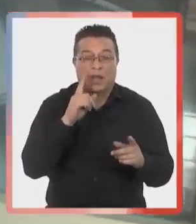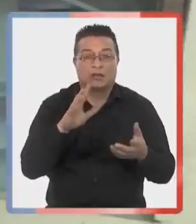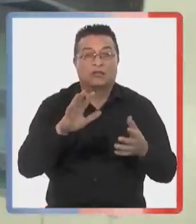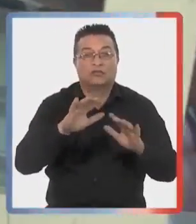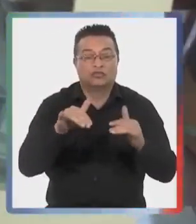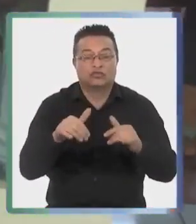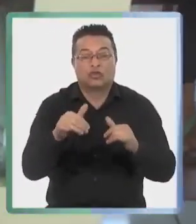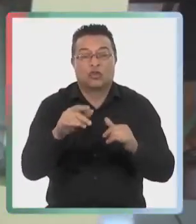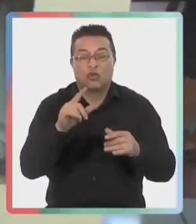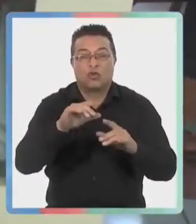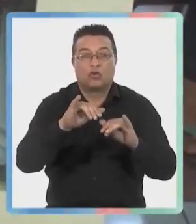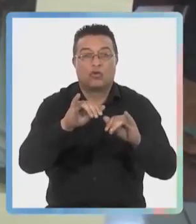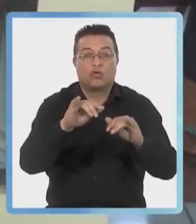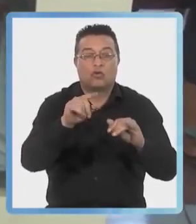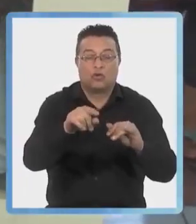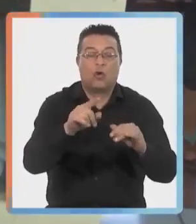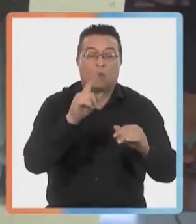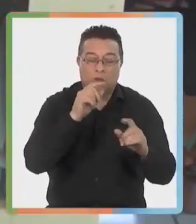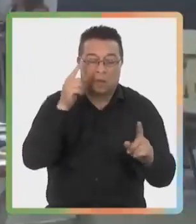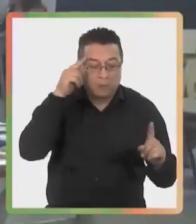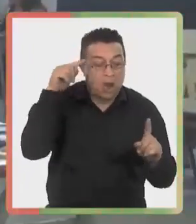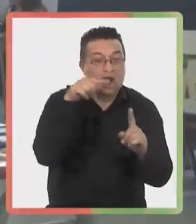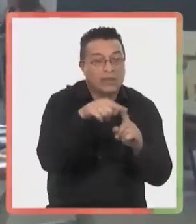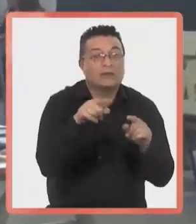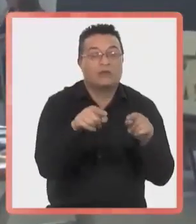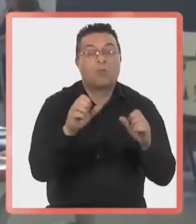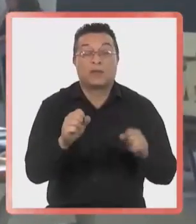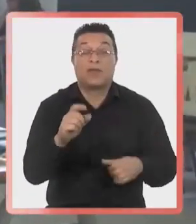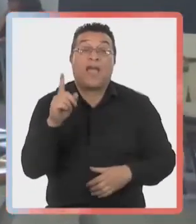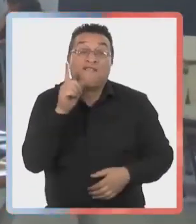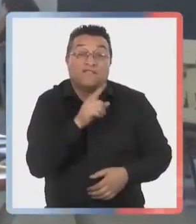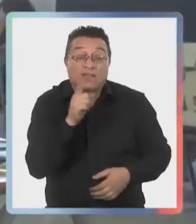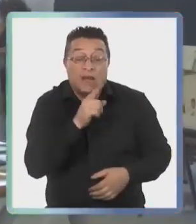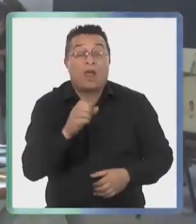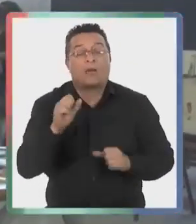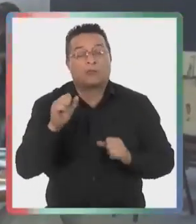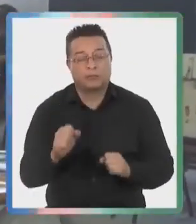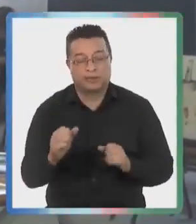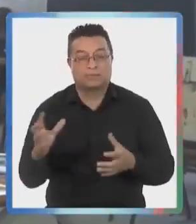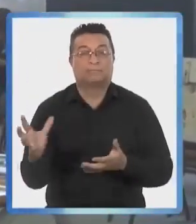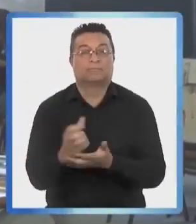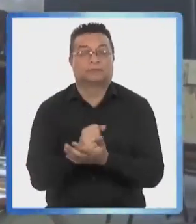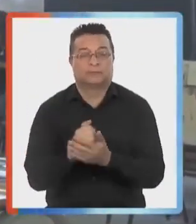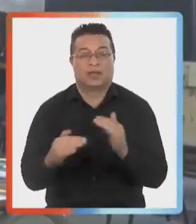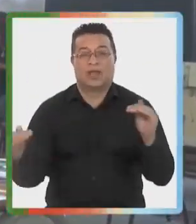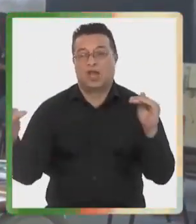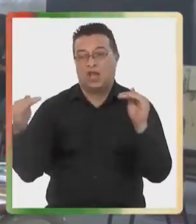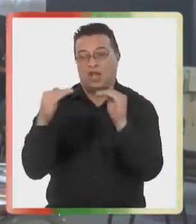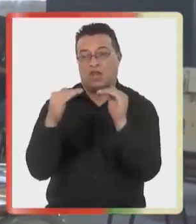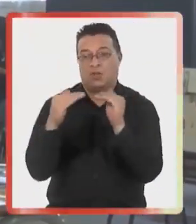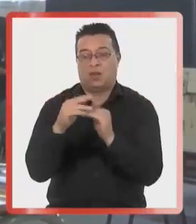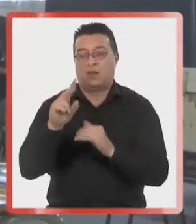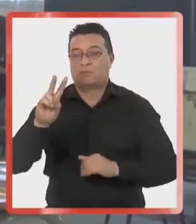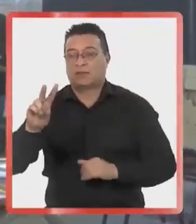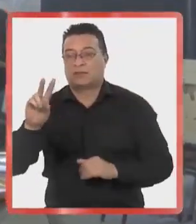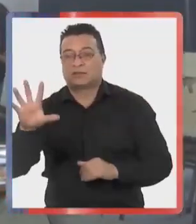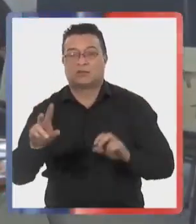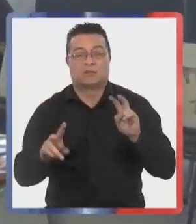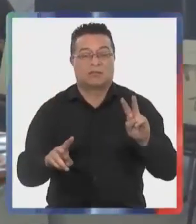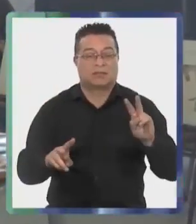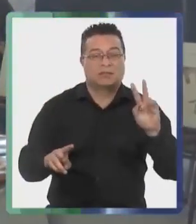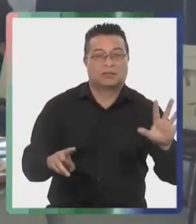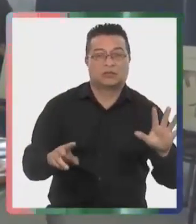método recursivo con el objeto de que finalmente se llegue a que la composición total